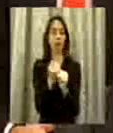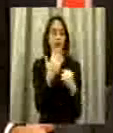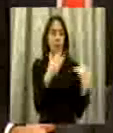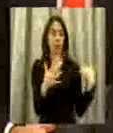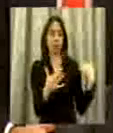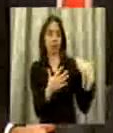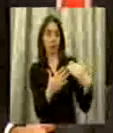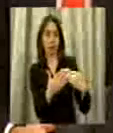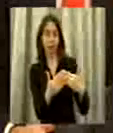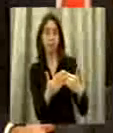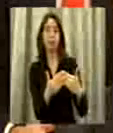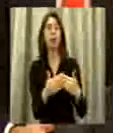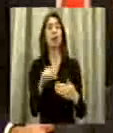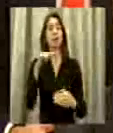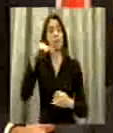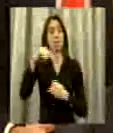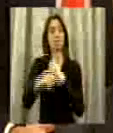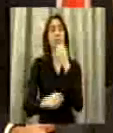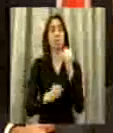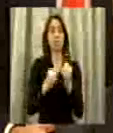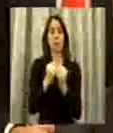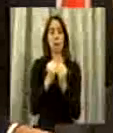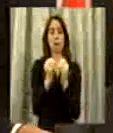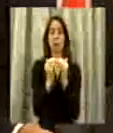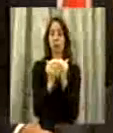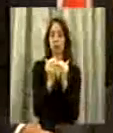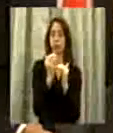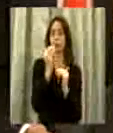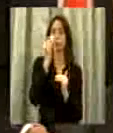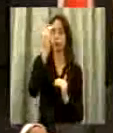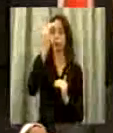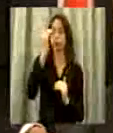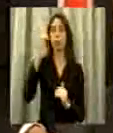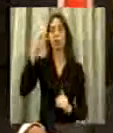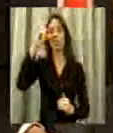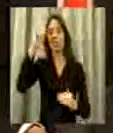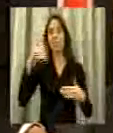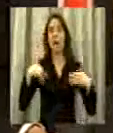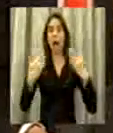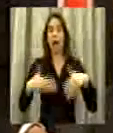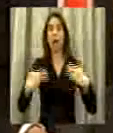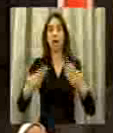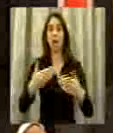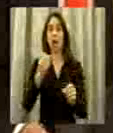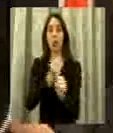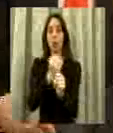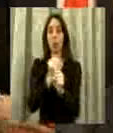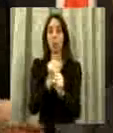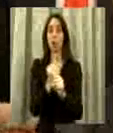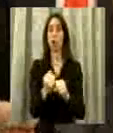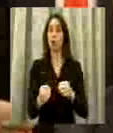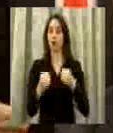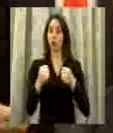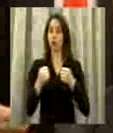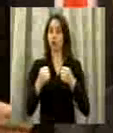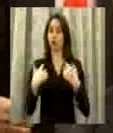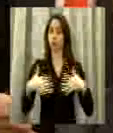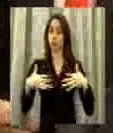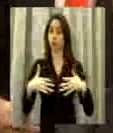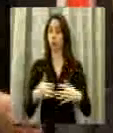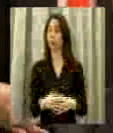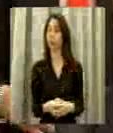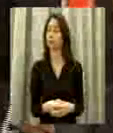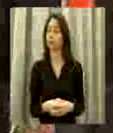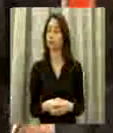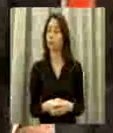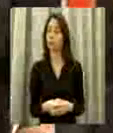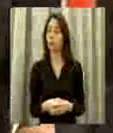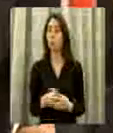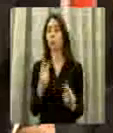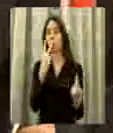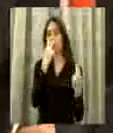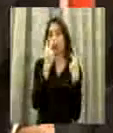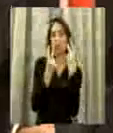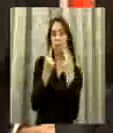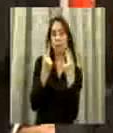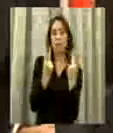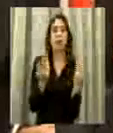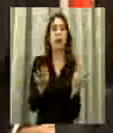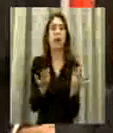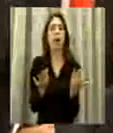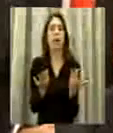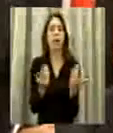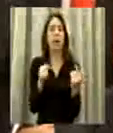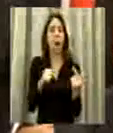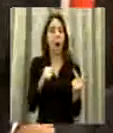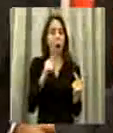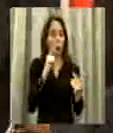de crecimiento y creación de empleo muy sólido. Y hay que ver en qué escenario